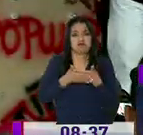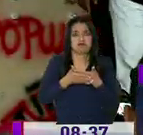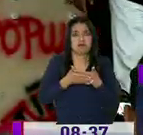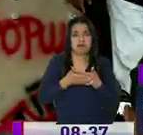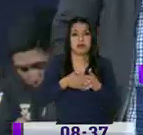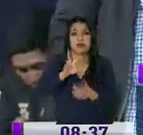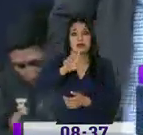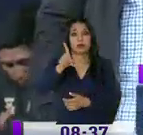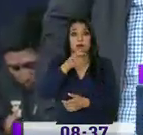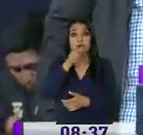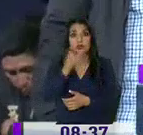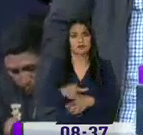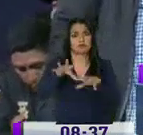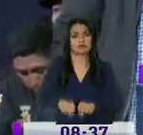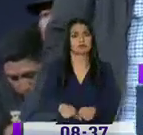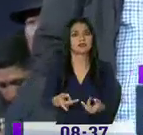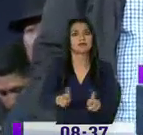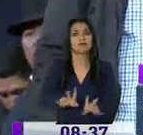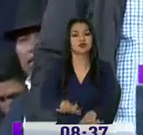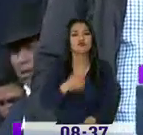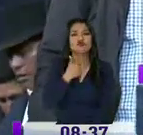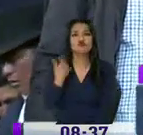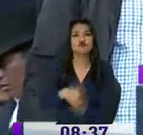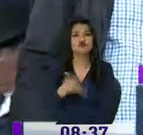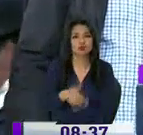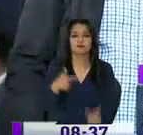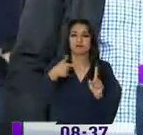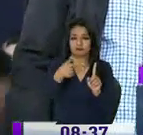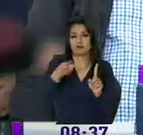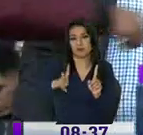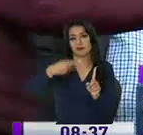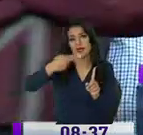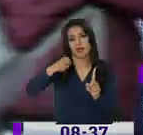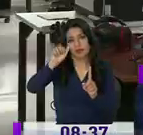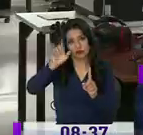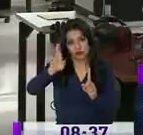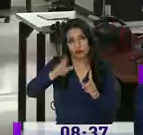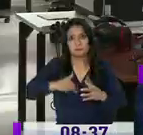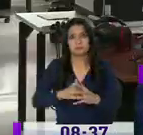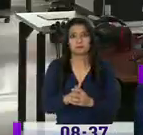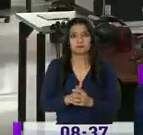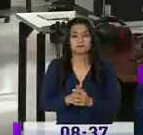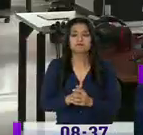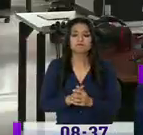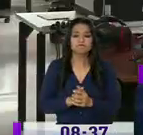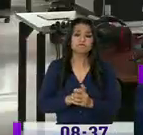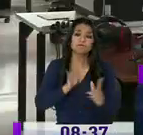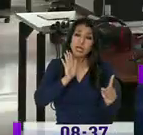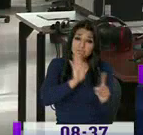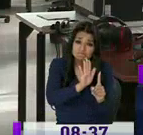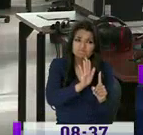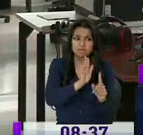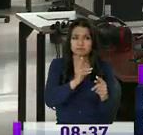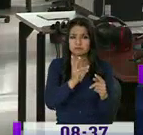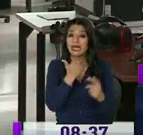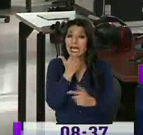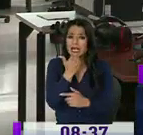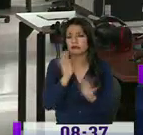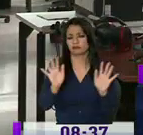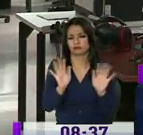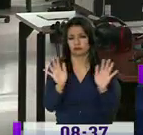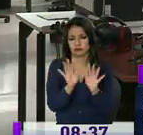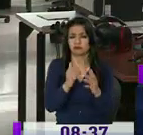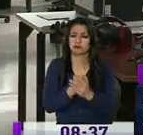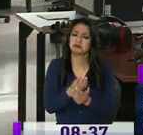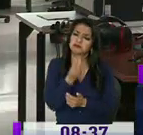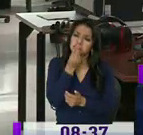periodistas presentes también quedarían retenidos, entre ellos Héctor Romero. No fuimos amenazados, de alguna forma se nos dio algo